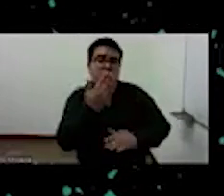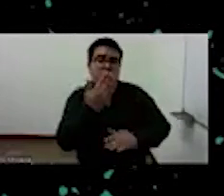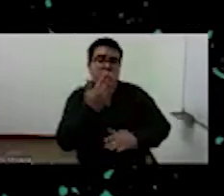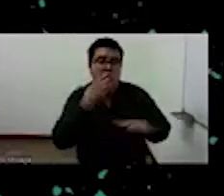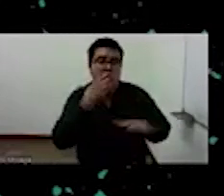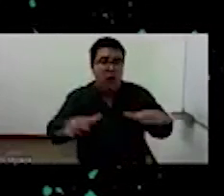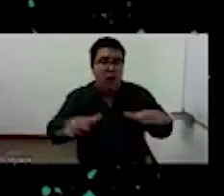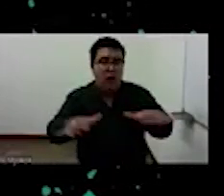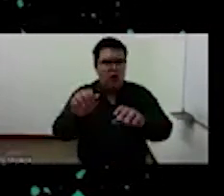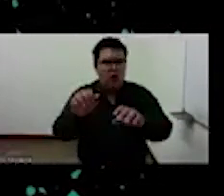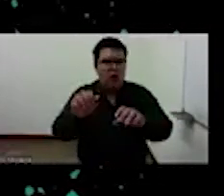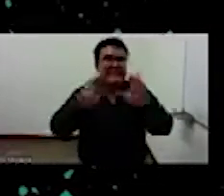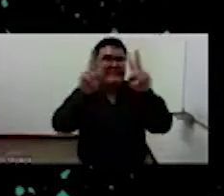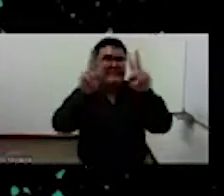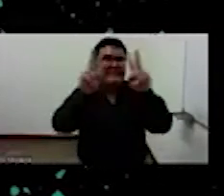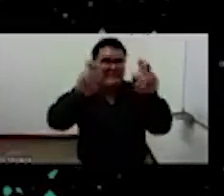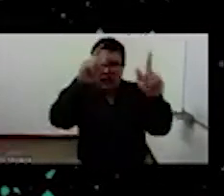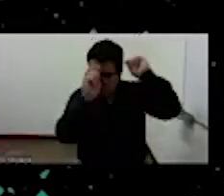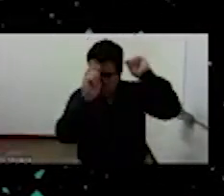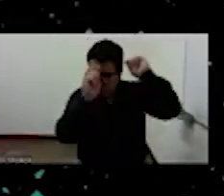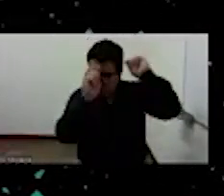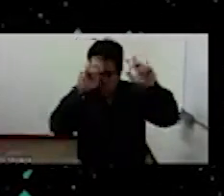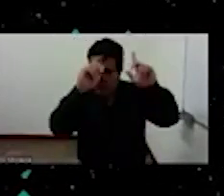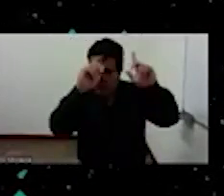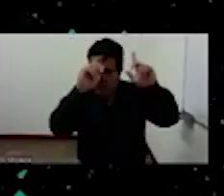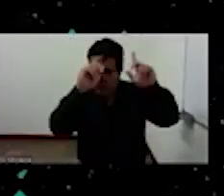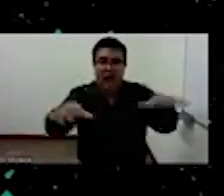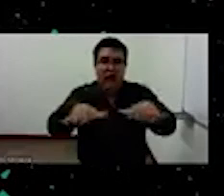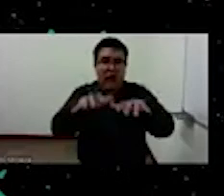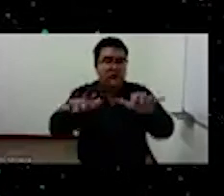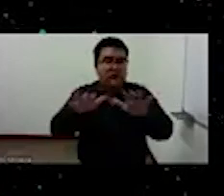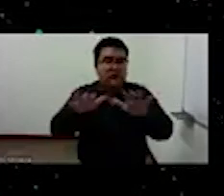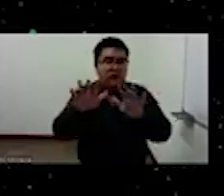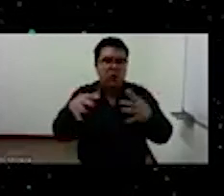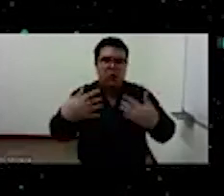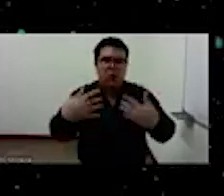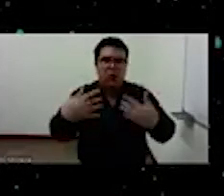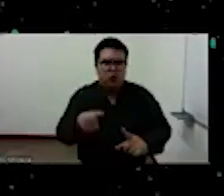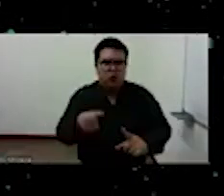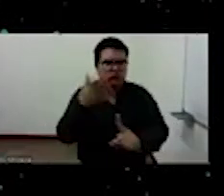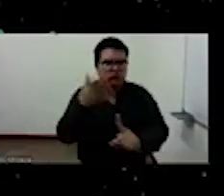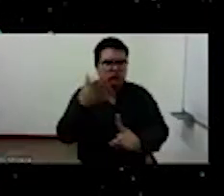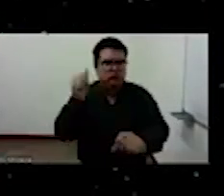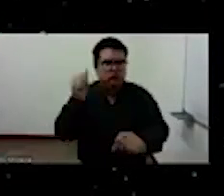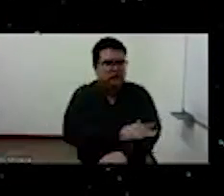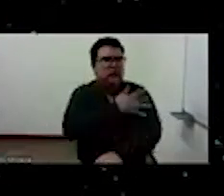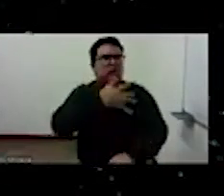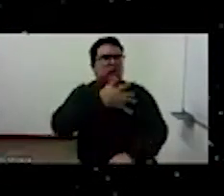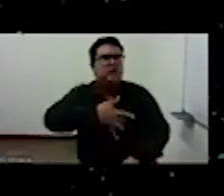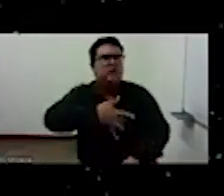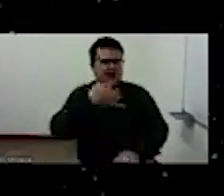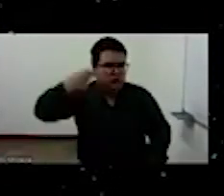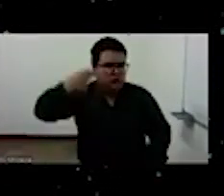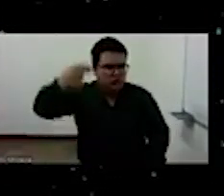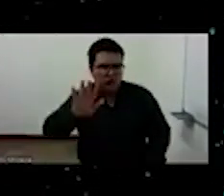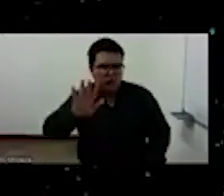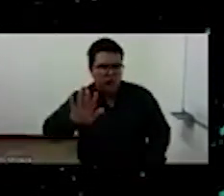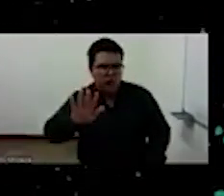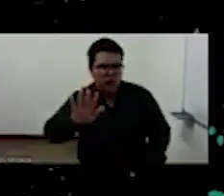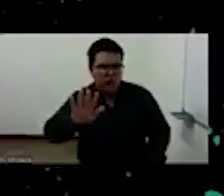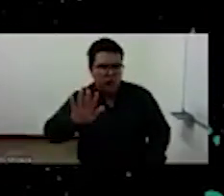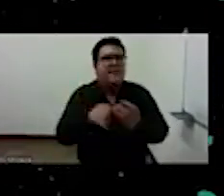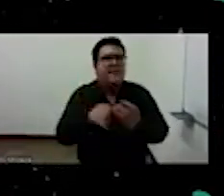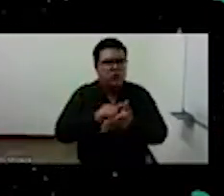el sombrero representa mucho acerca de su historia y de todos los procesos que